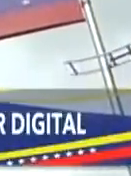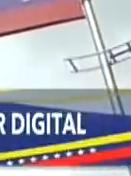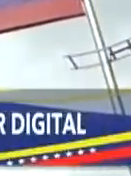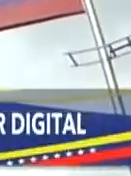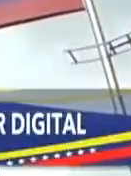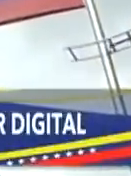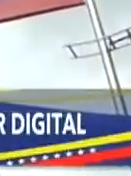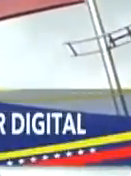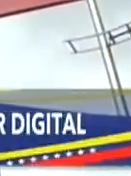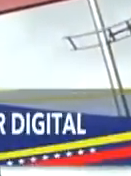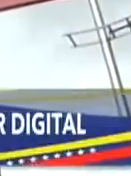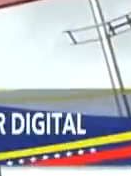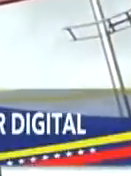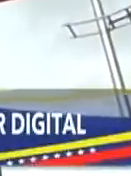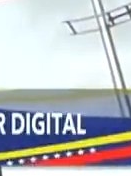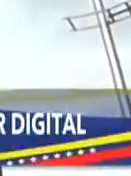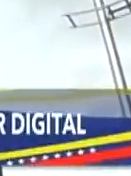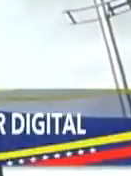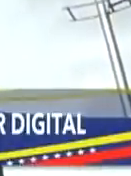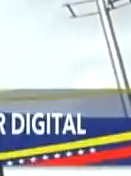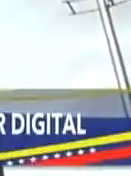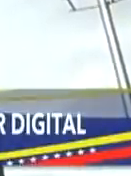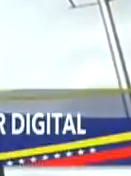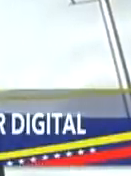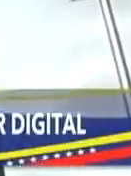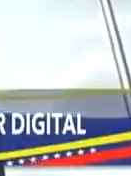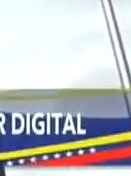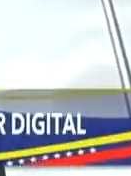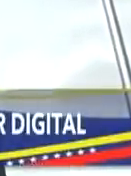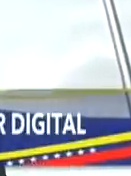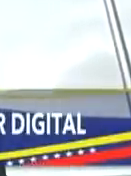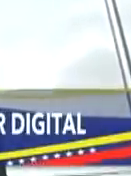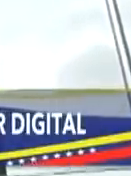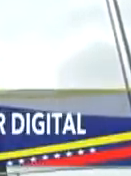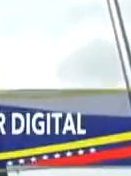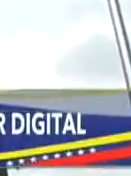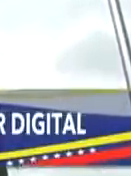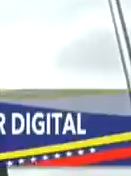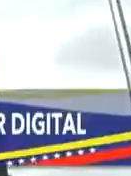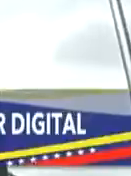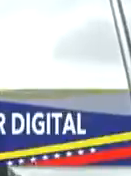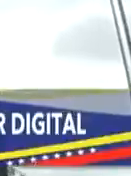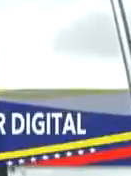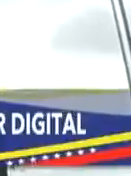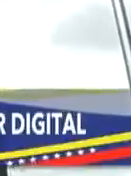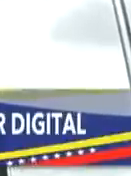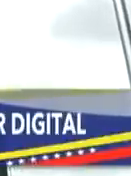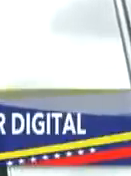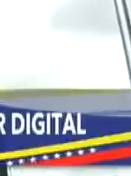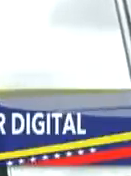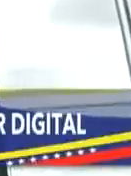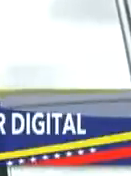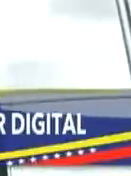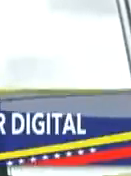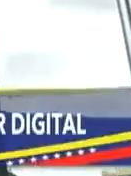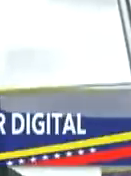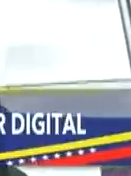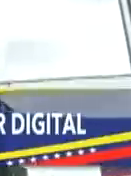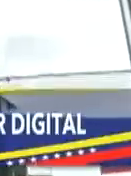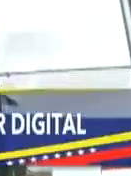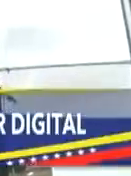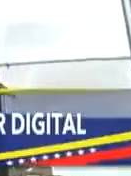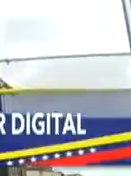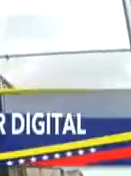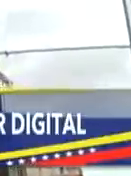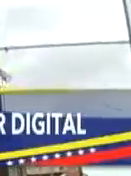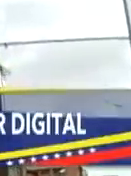Alexandra, que lleva esta gerencia, Naum, el emprendedor y el viceministro de Comercio. Pero que sea